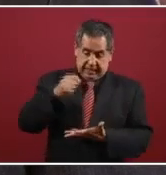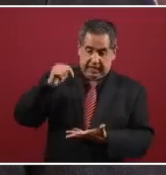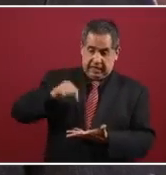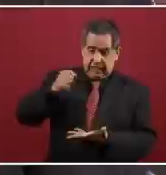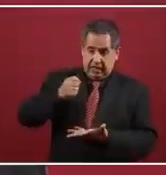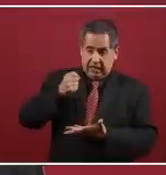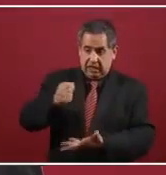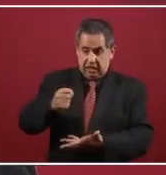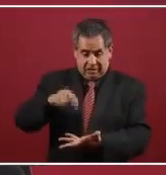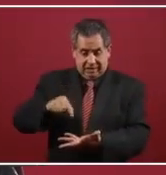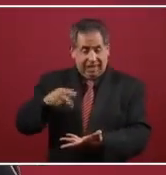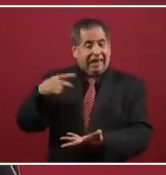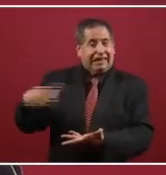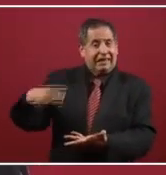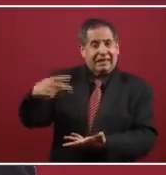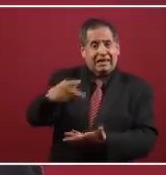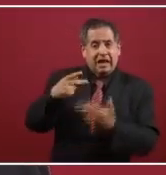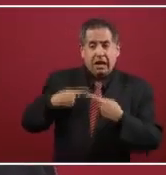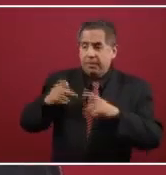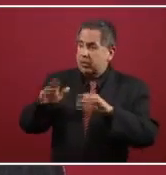a los ciudadanos, mejor.